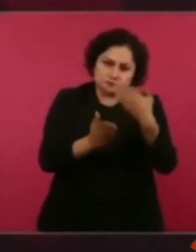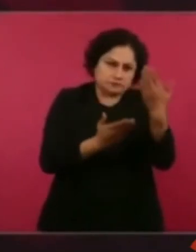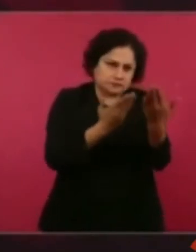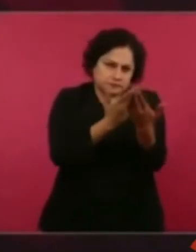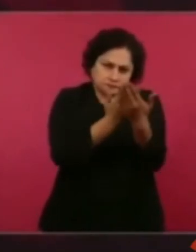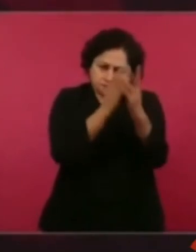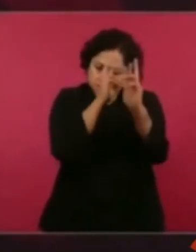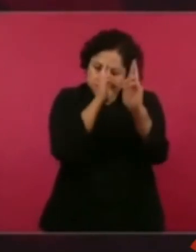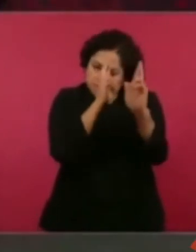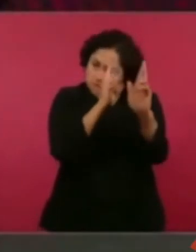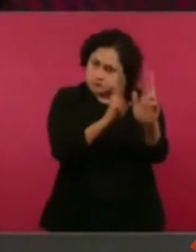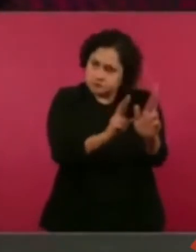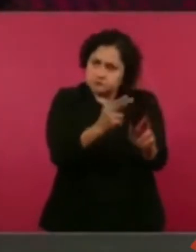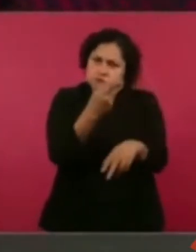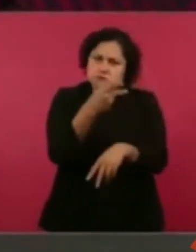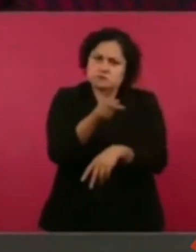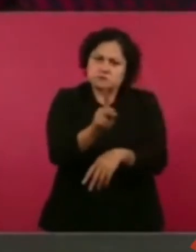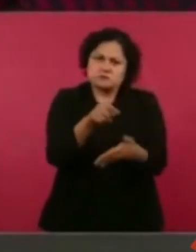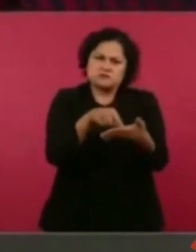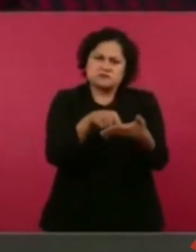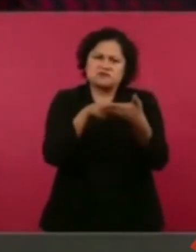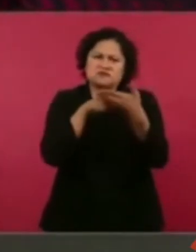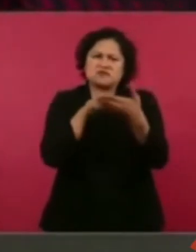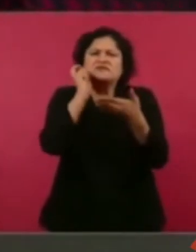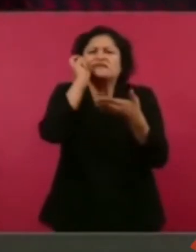estancados, anquilosados,